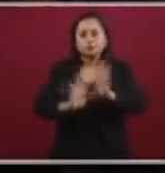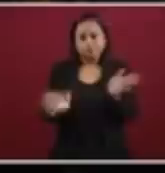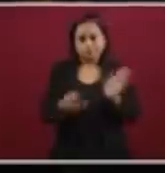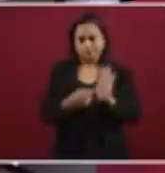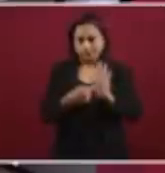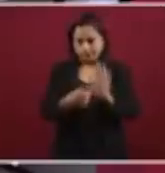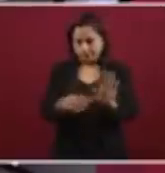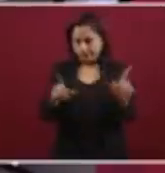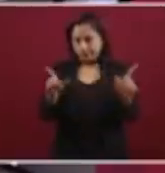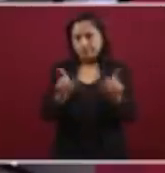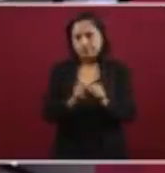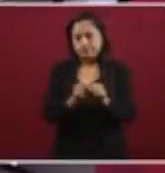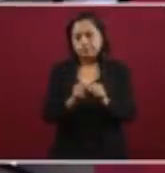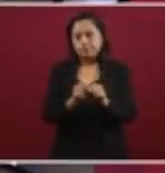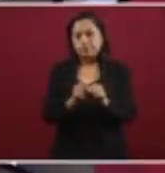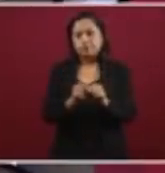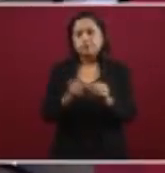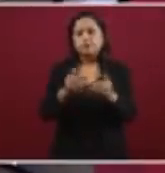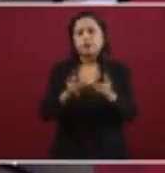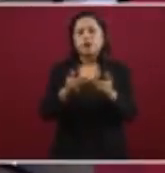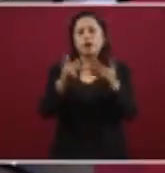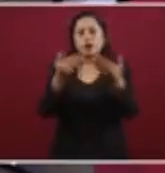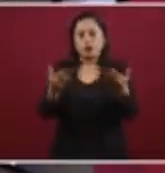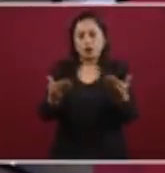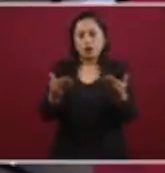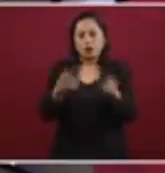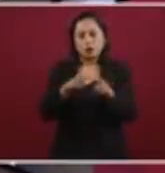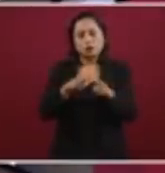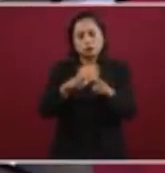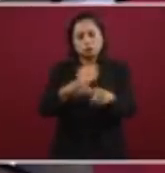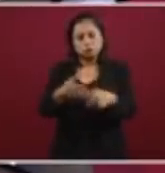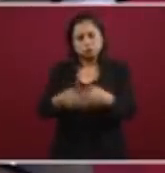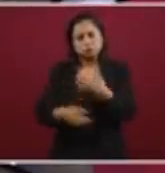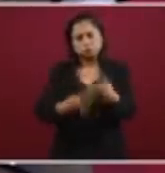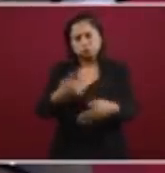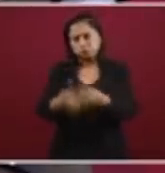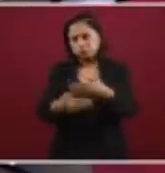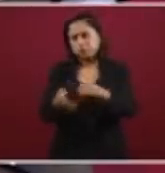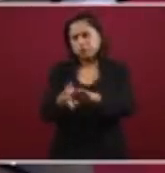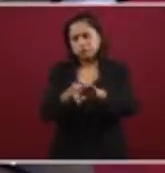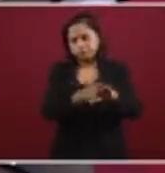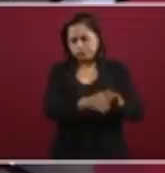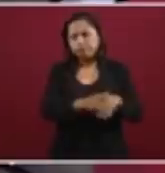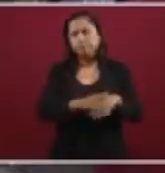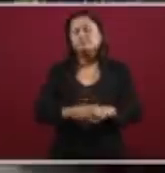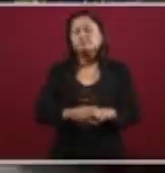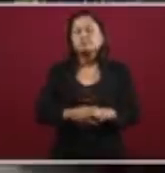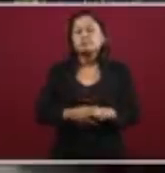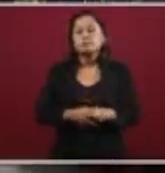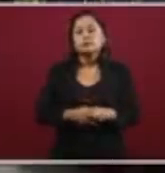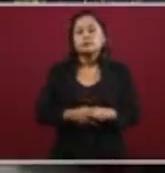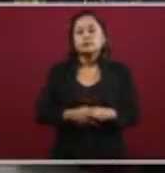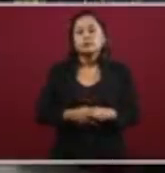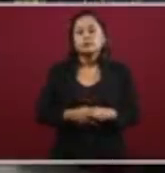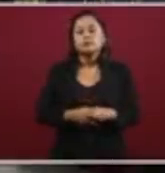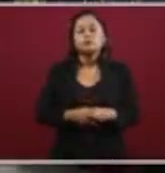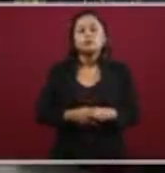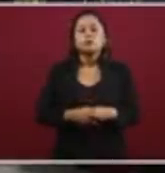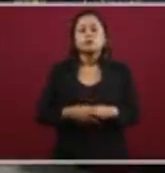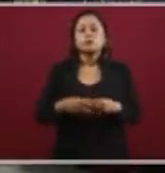él con este asunto y ahora sí si les parece abrimos para lo general